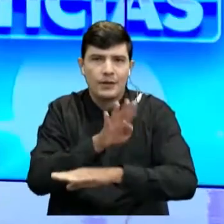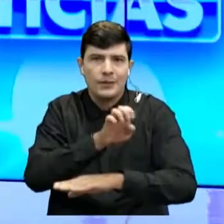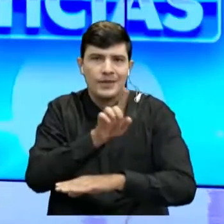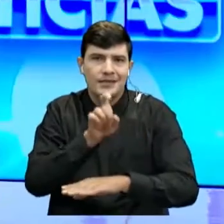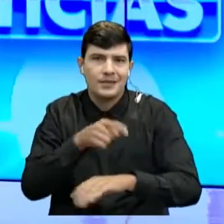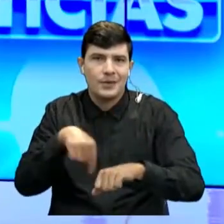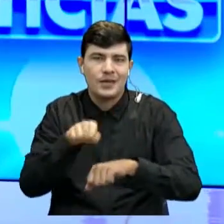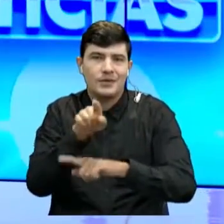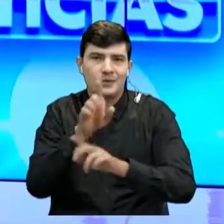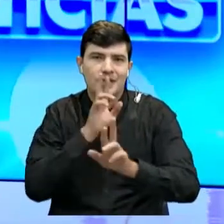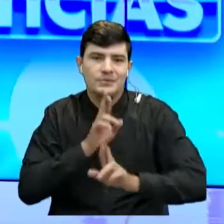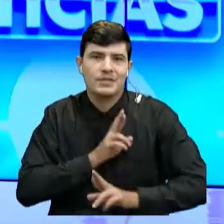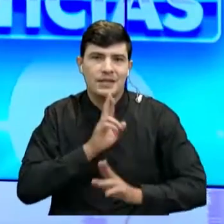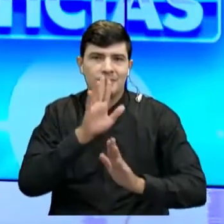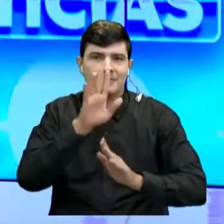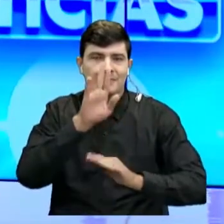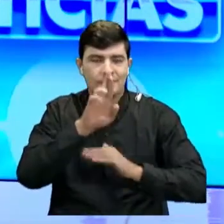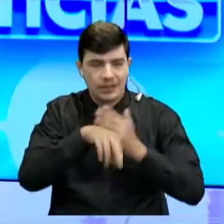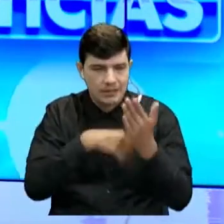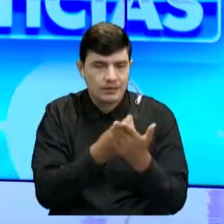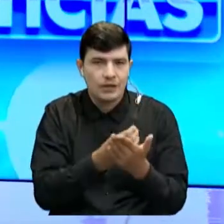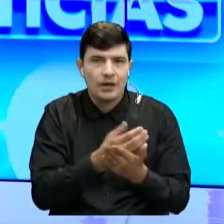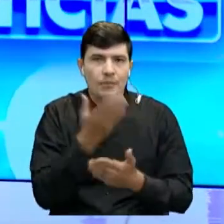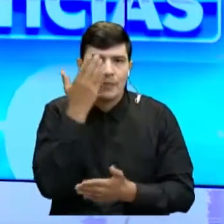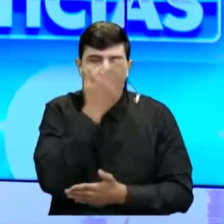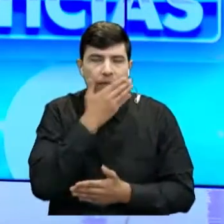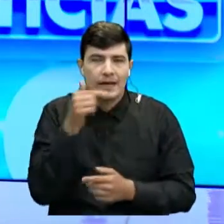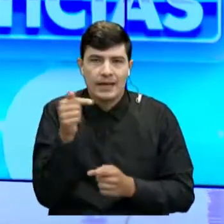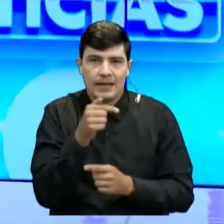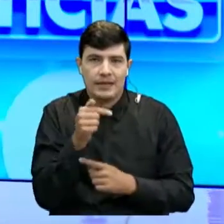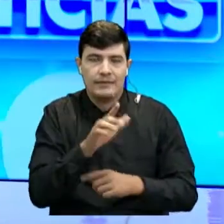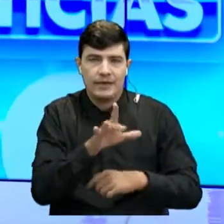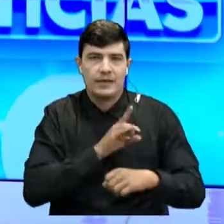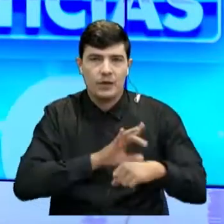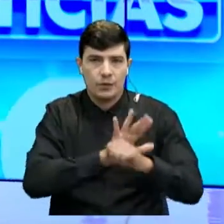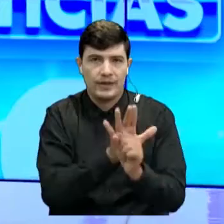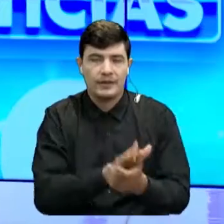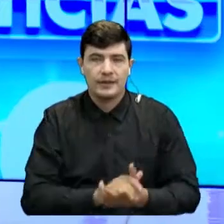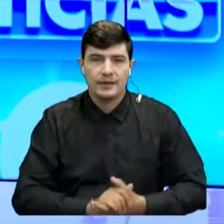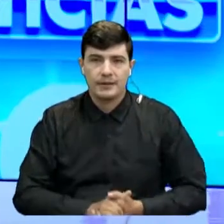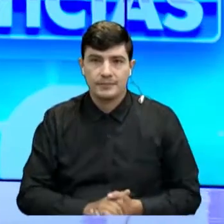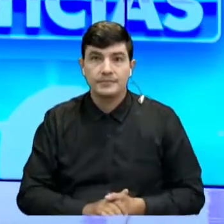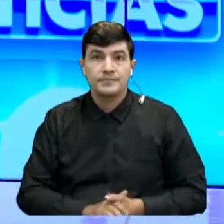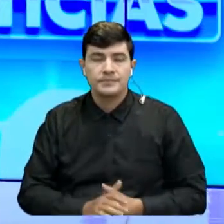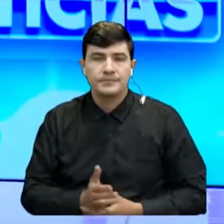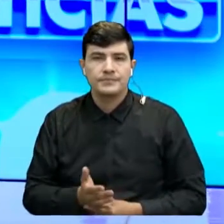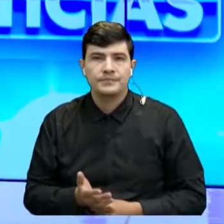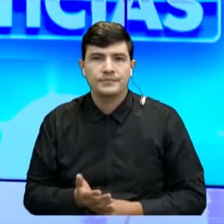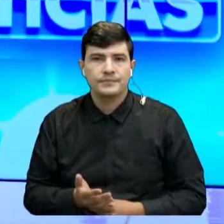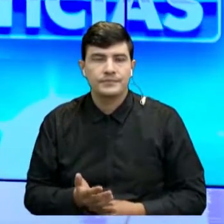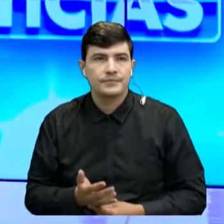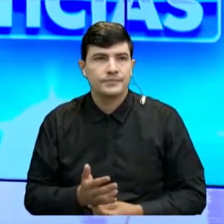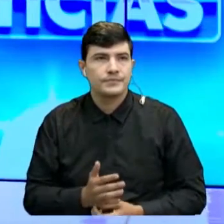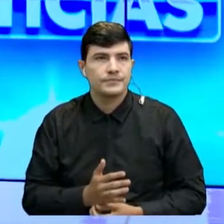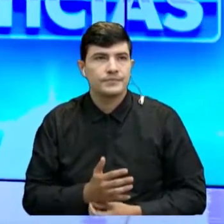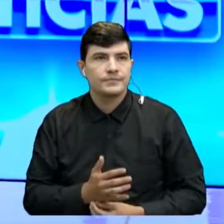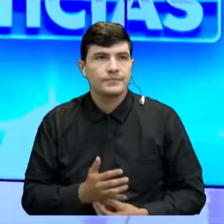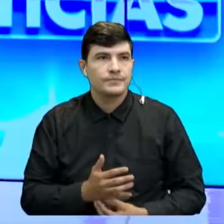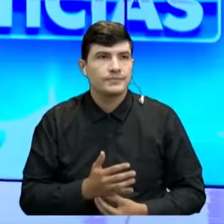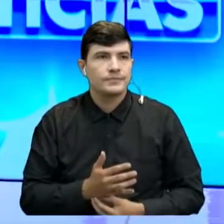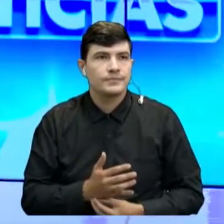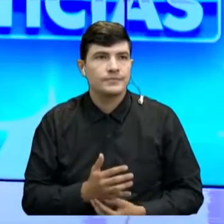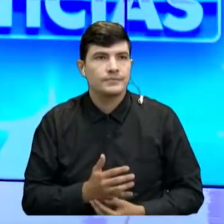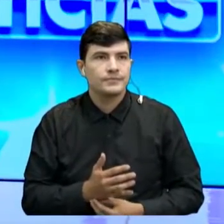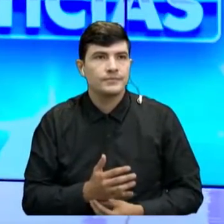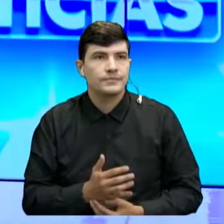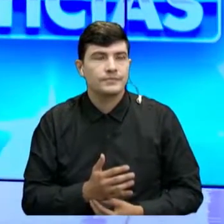Y este fin de semana tiene puente festivo y por supuesto las autoridades ya se alistan para acompañar a los viajeros. Por eso establecemos a